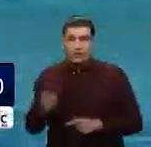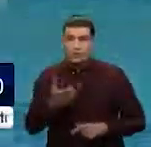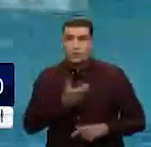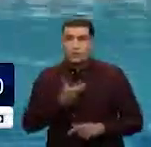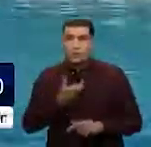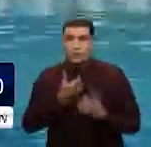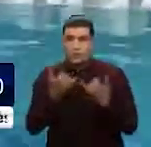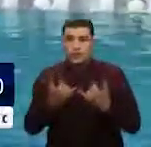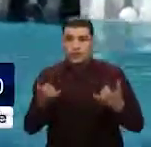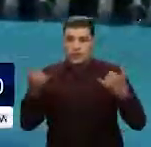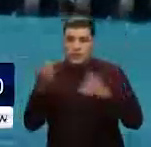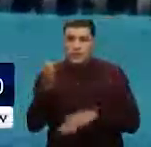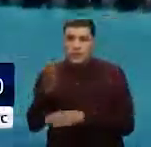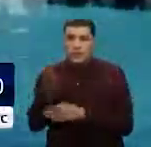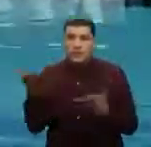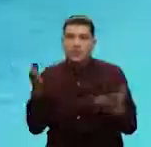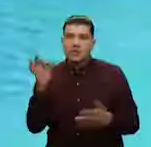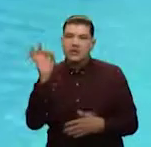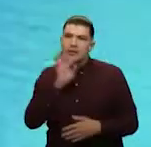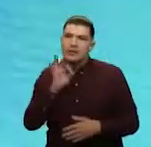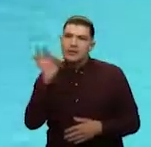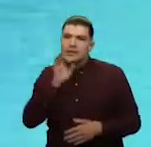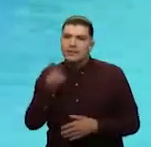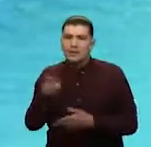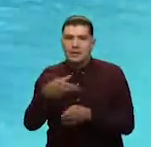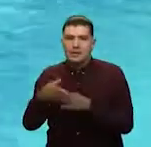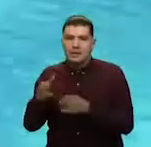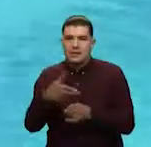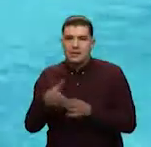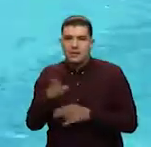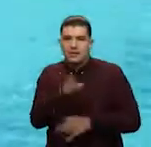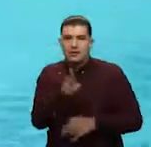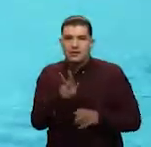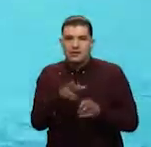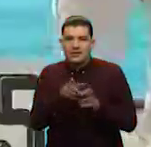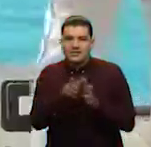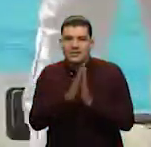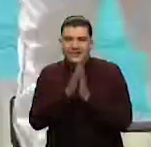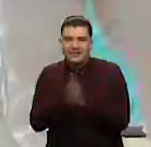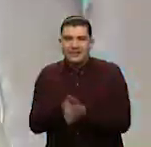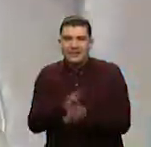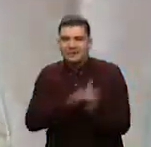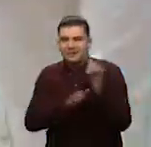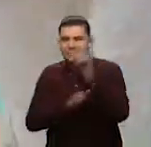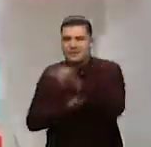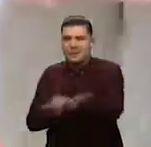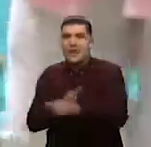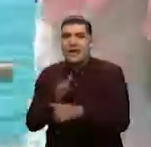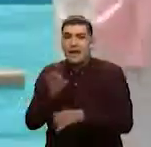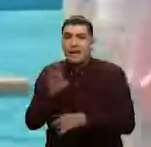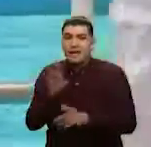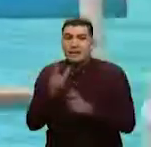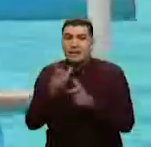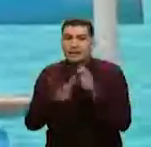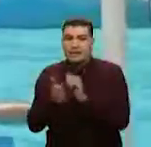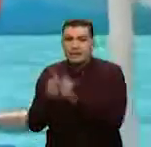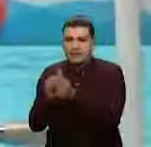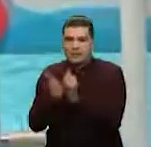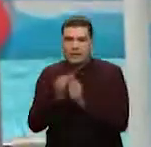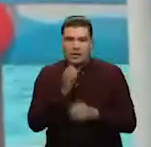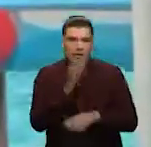interclubes en villavicencio que se efectuará desde este 12 de diciembre viajarán 15 deportistas de los clubes